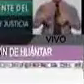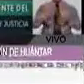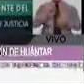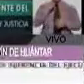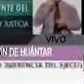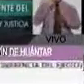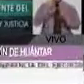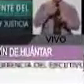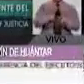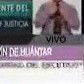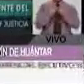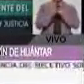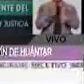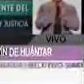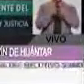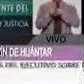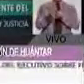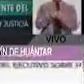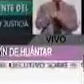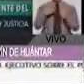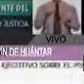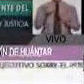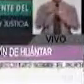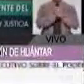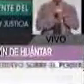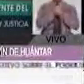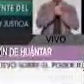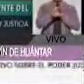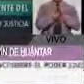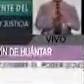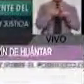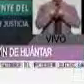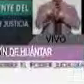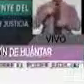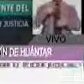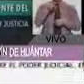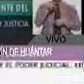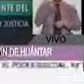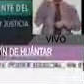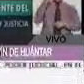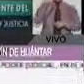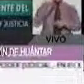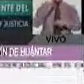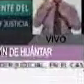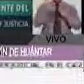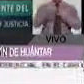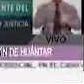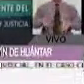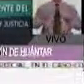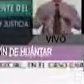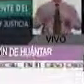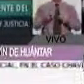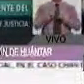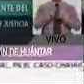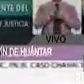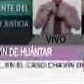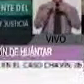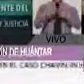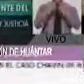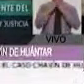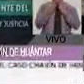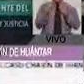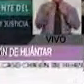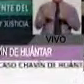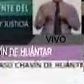denunciarlo constitucionalmente a usted y al ministro Cateriano. Y de otro lado, ¿qué piensa usted sobre esta posibilidad de que se estaría